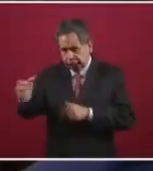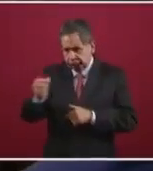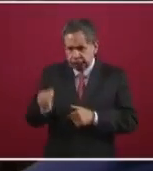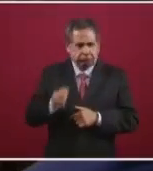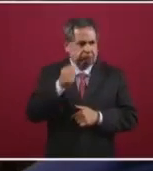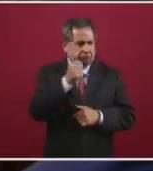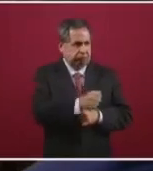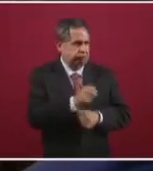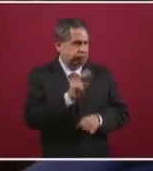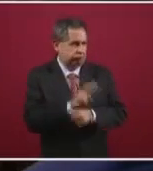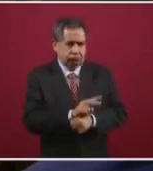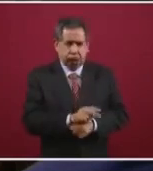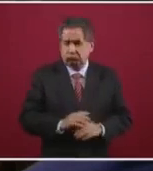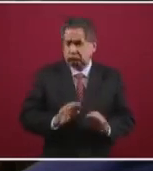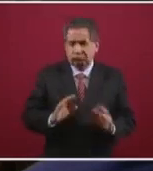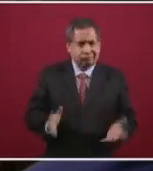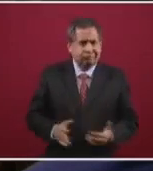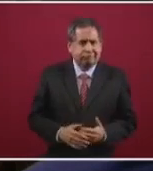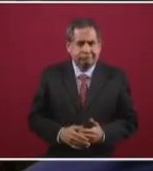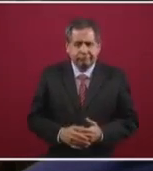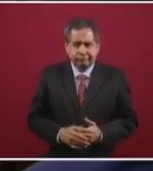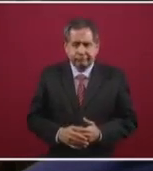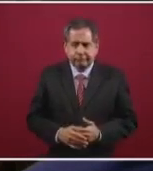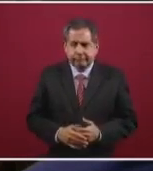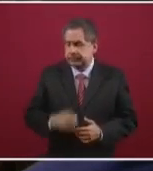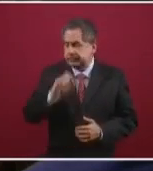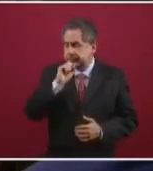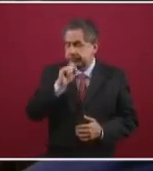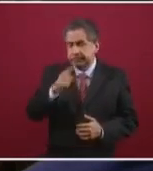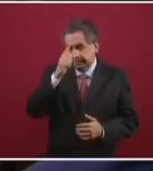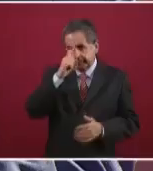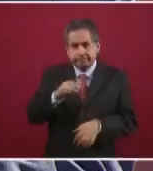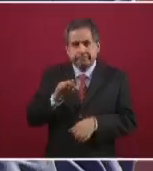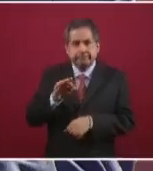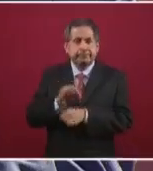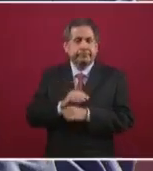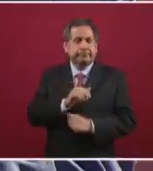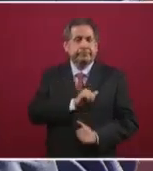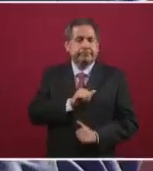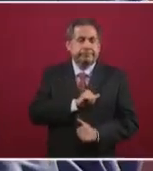Lo mismo en el caso de la defensa.